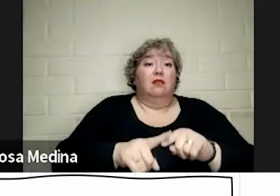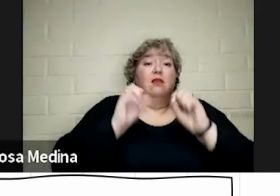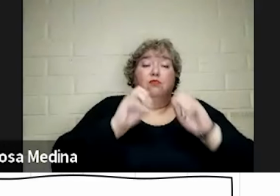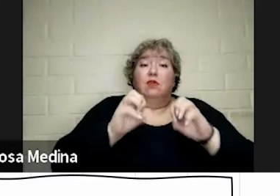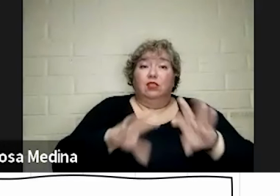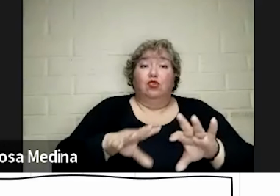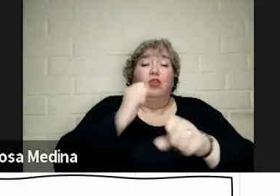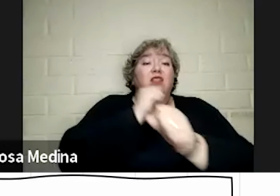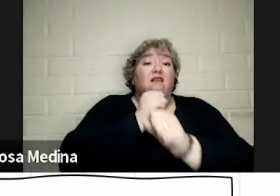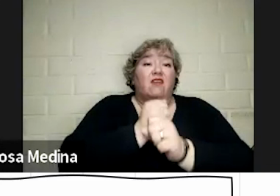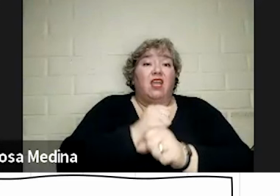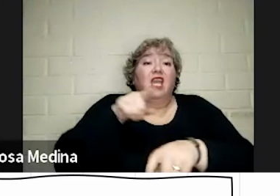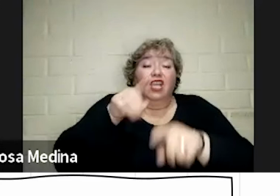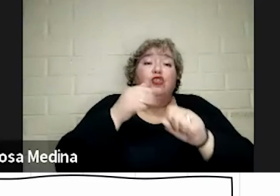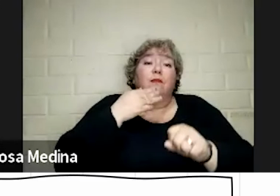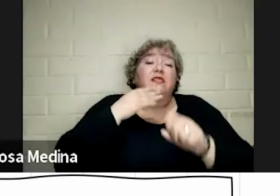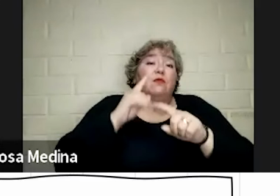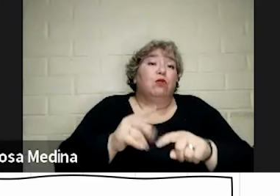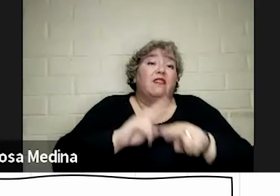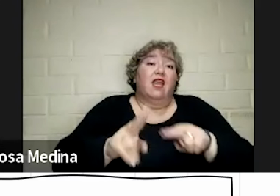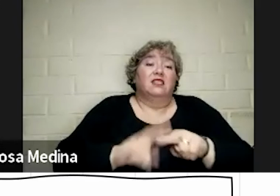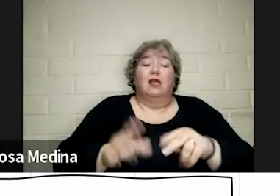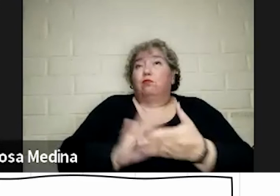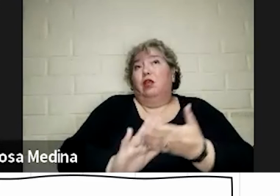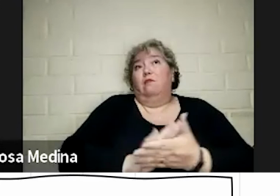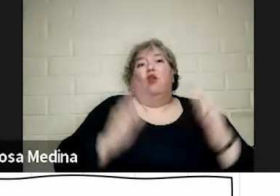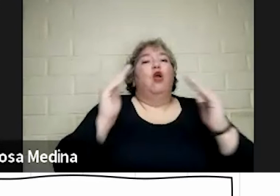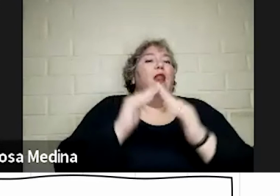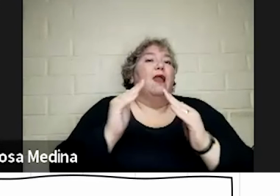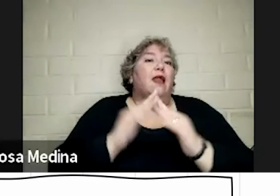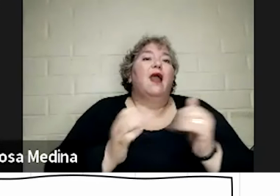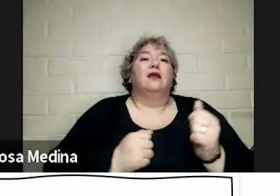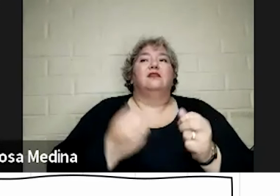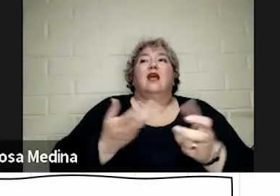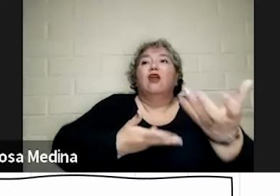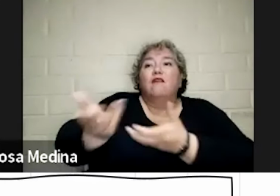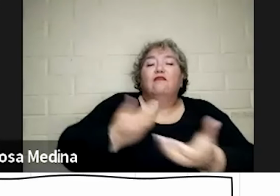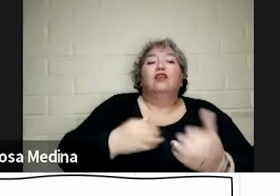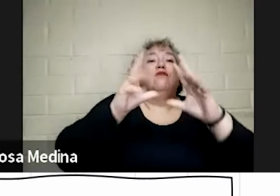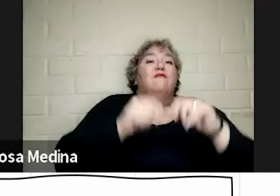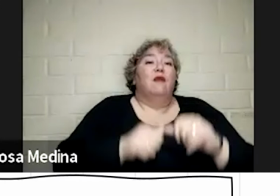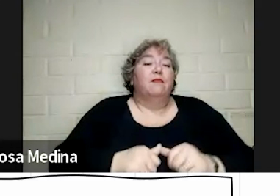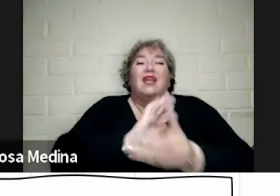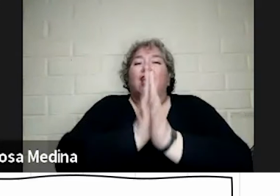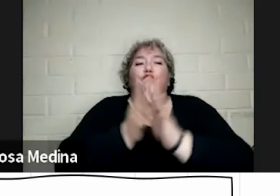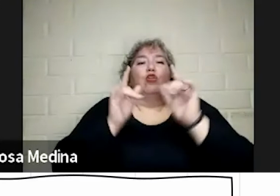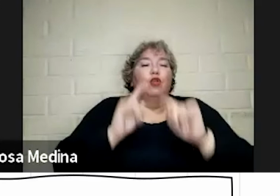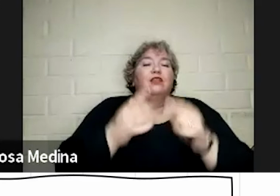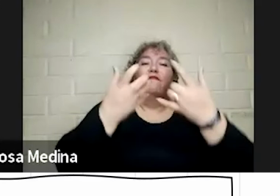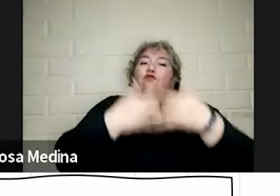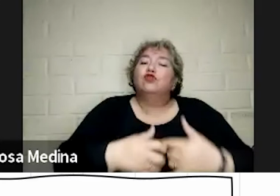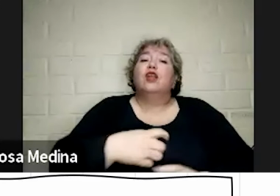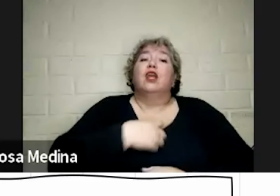pueden hacer en la casa, metas para la casa, metas de colaboración familiar, ¿cierto? Todo eso funciona ejecutiva, no solamente la